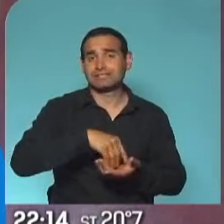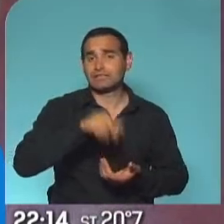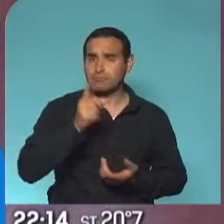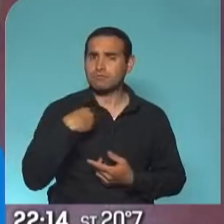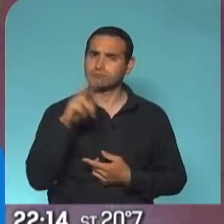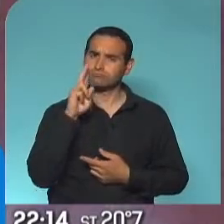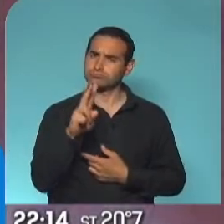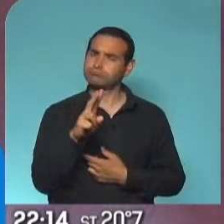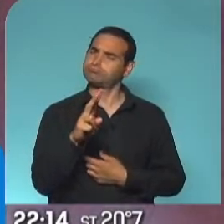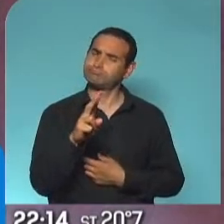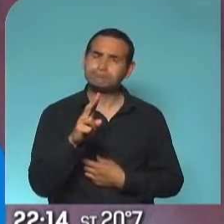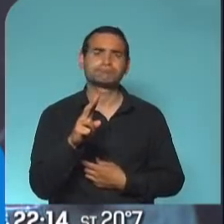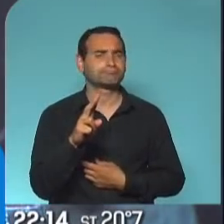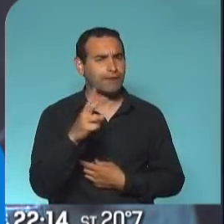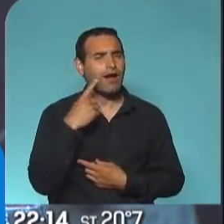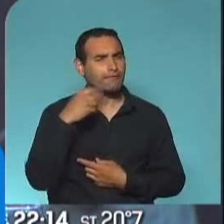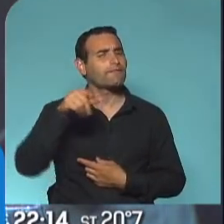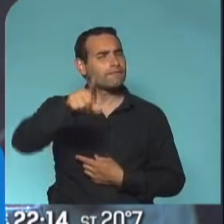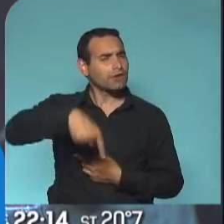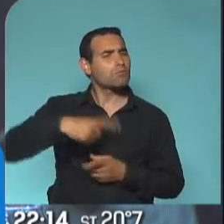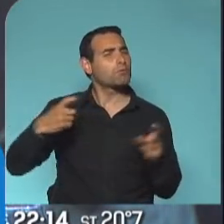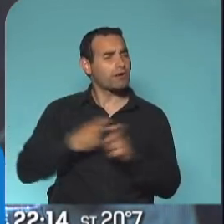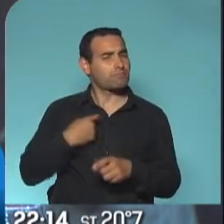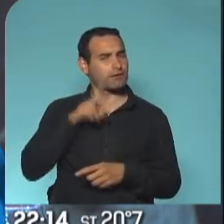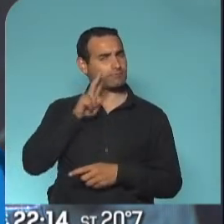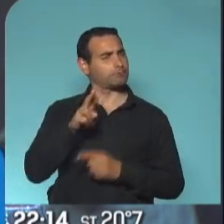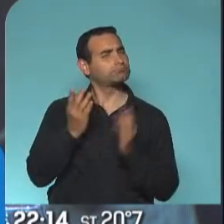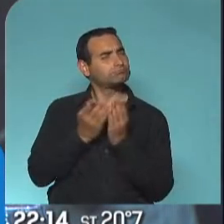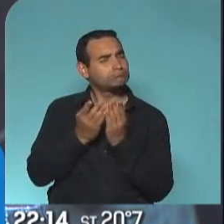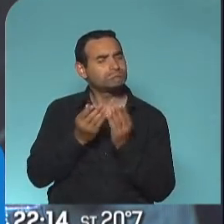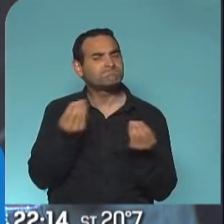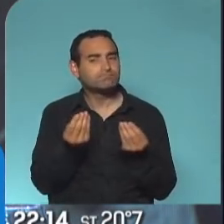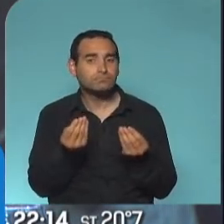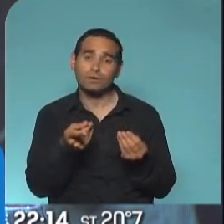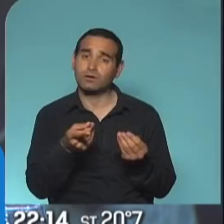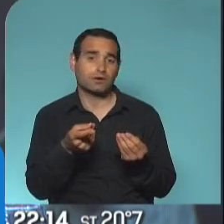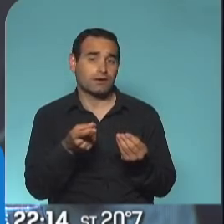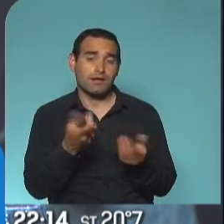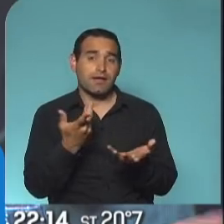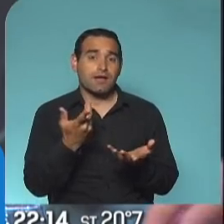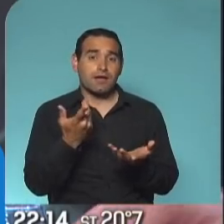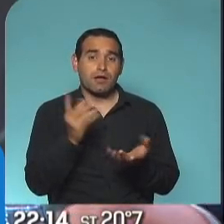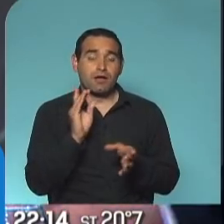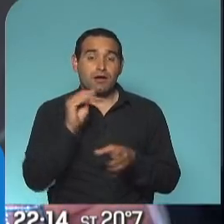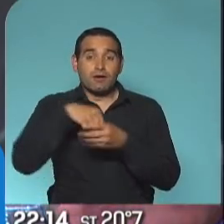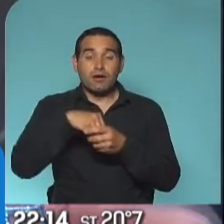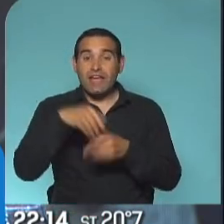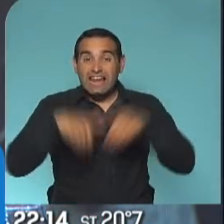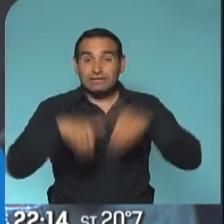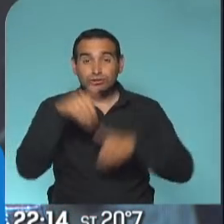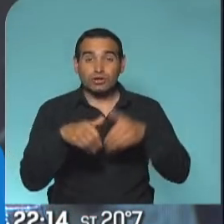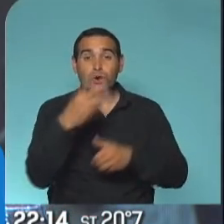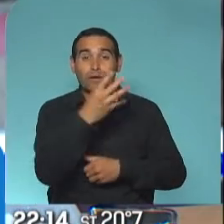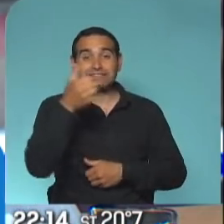uno podía venir viendo este malestar de la sociedad chilena es los bajísimos niveles de participación. En las últimas elecciones votó el